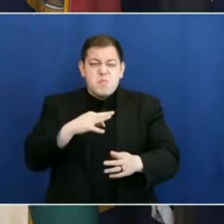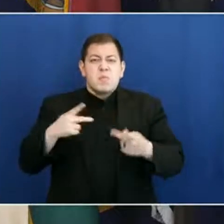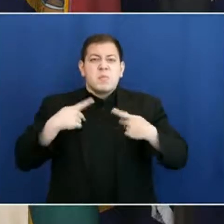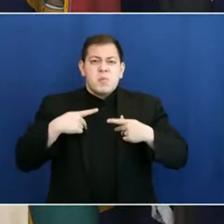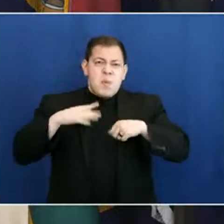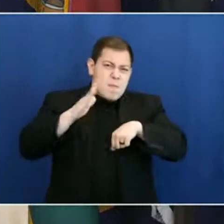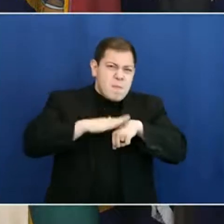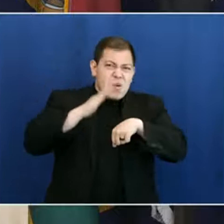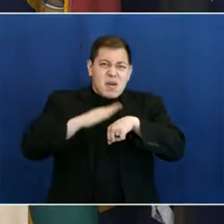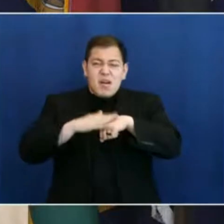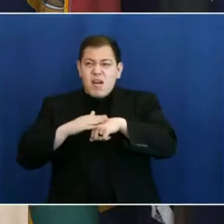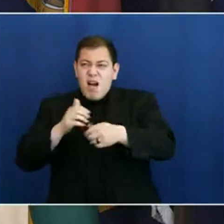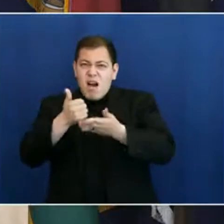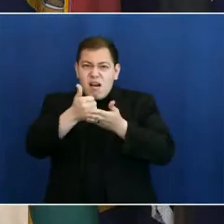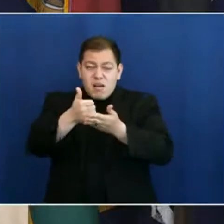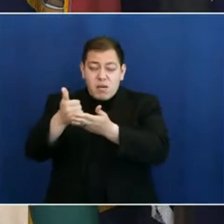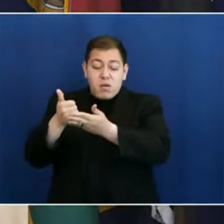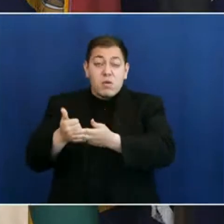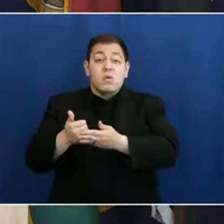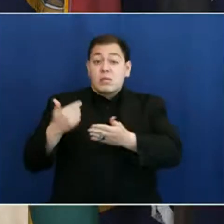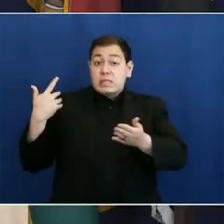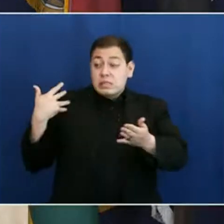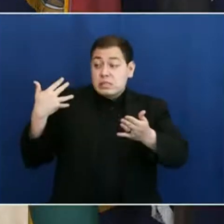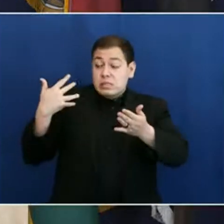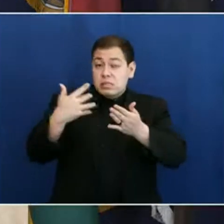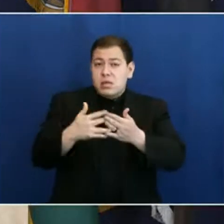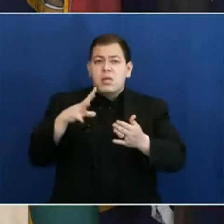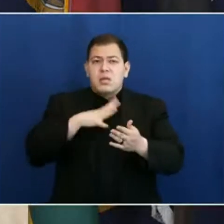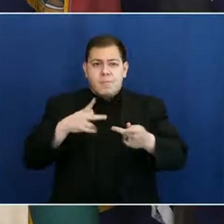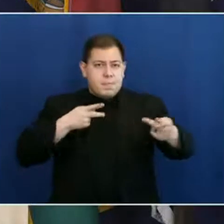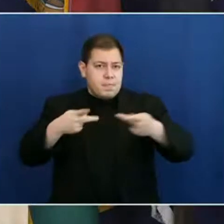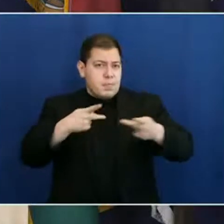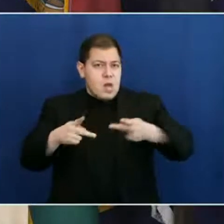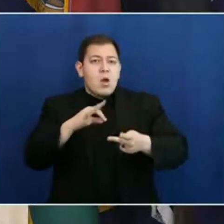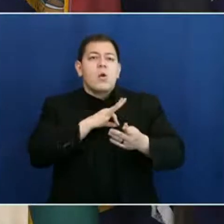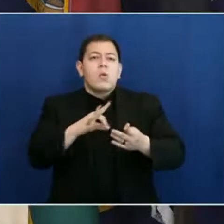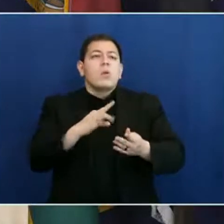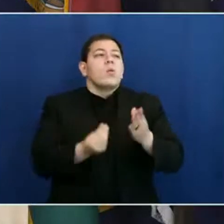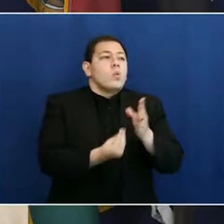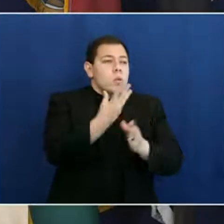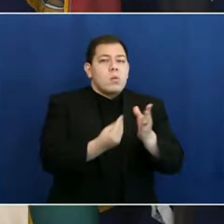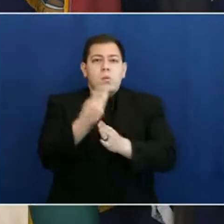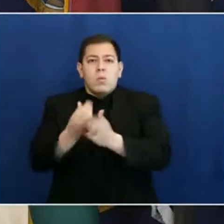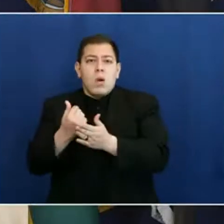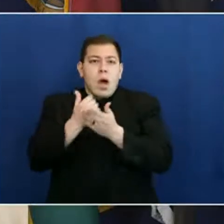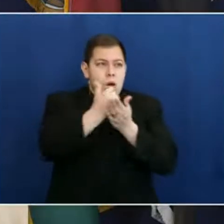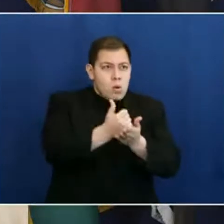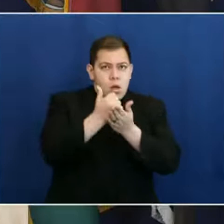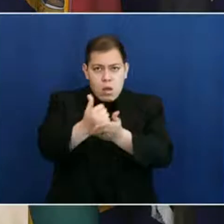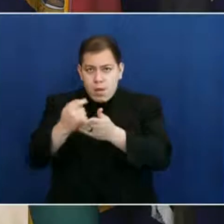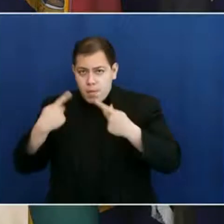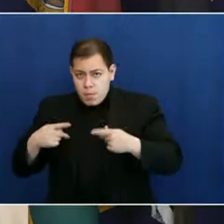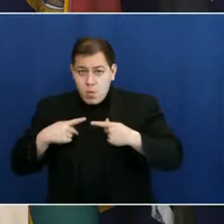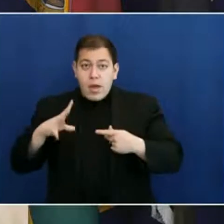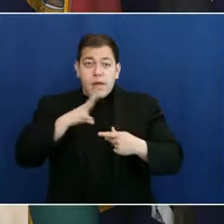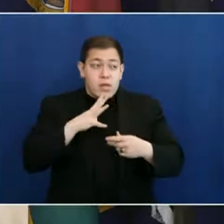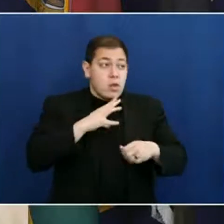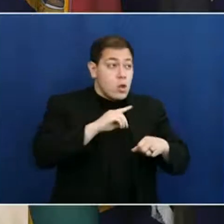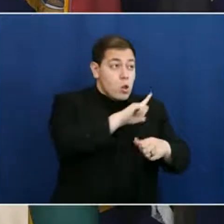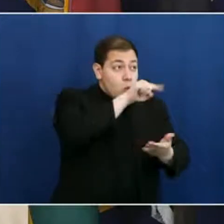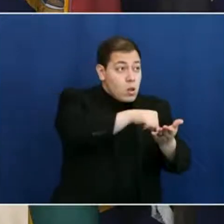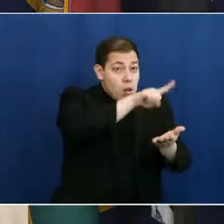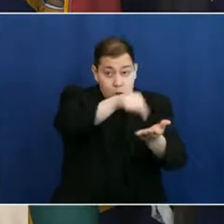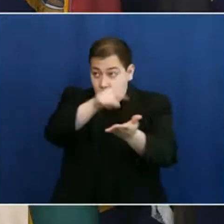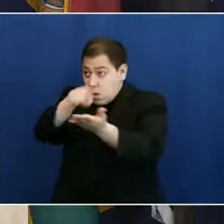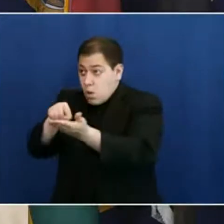Actualmente, el condado continúa implementando nuevas estrategias para asegurar que lleguemos a las metas de vacunación que fueron establecidas en nuestro